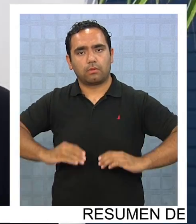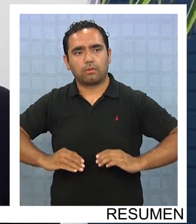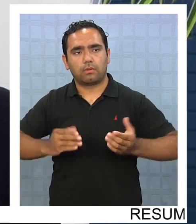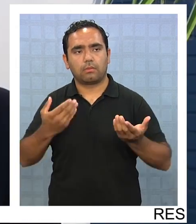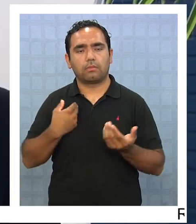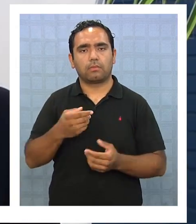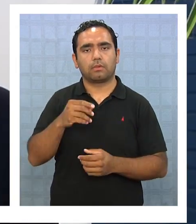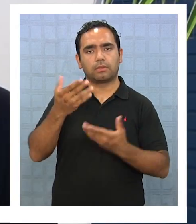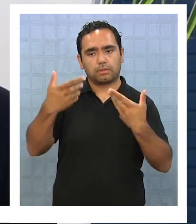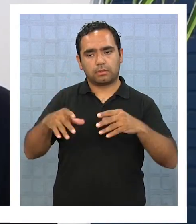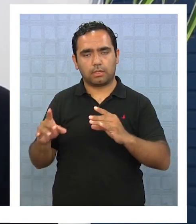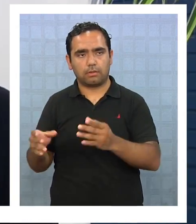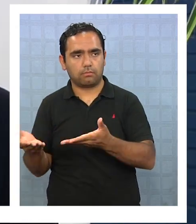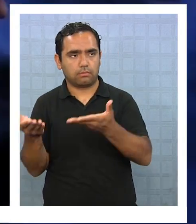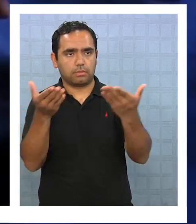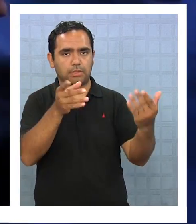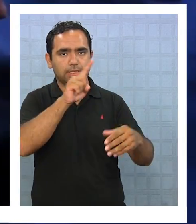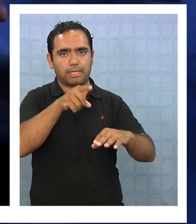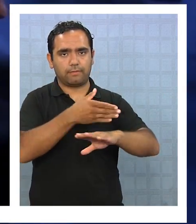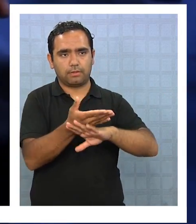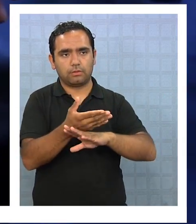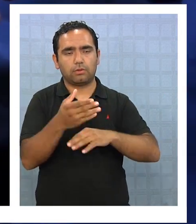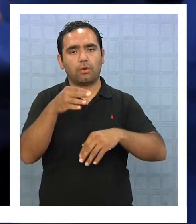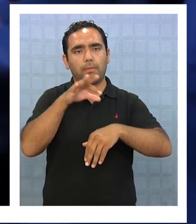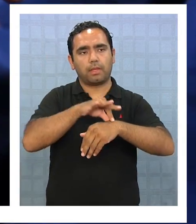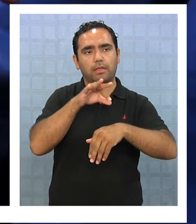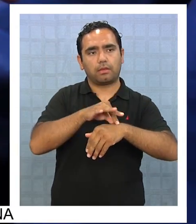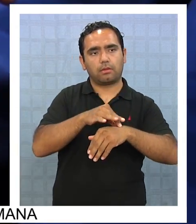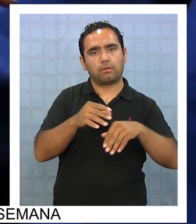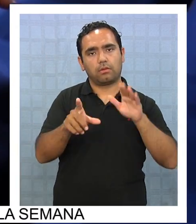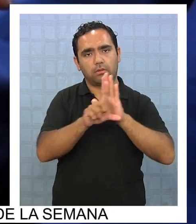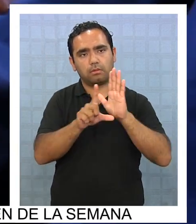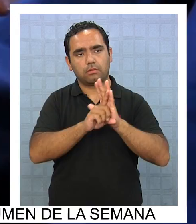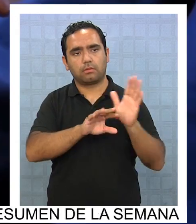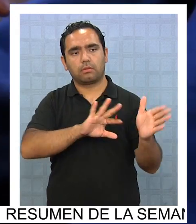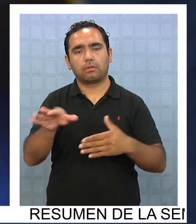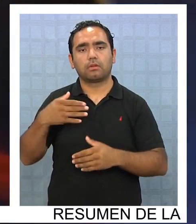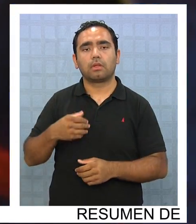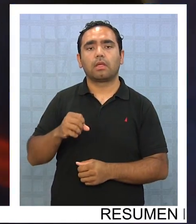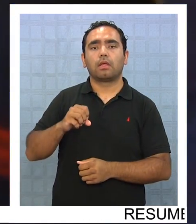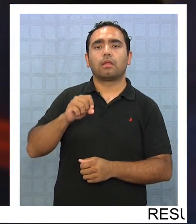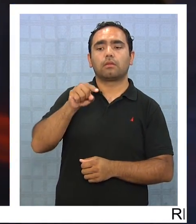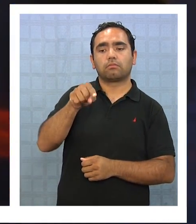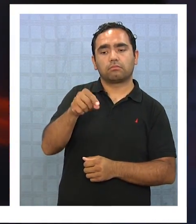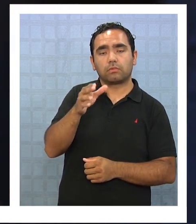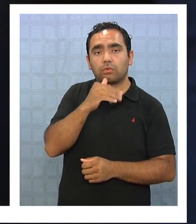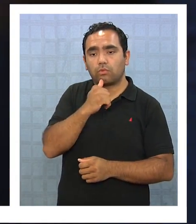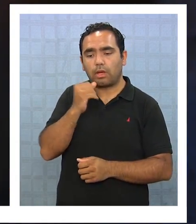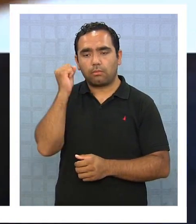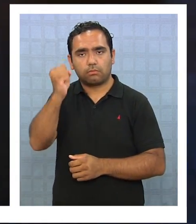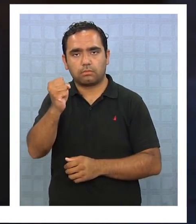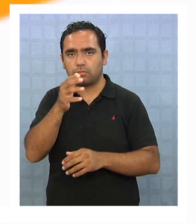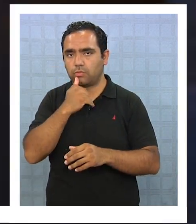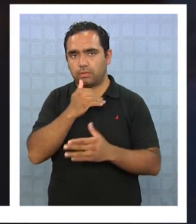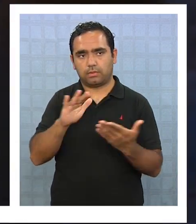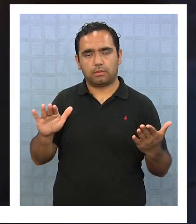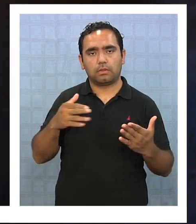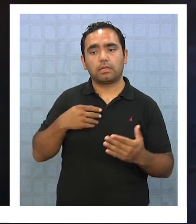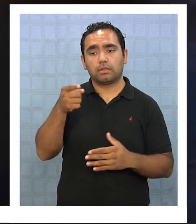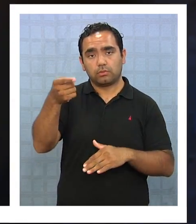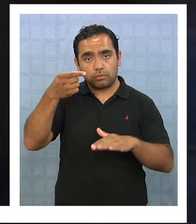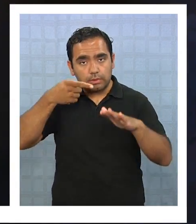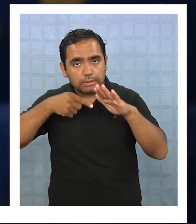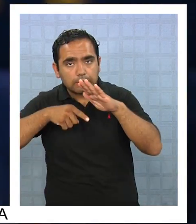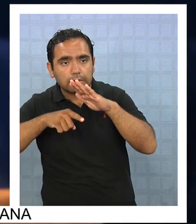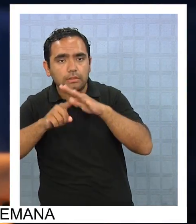momento fue trasladado al Servicio Médico Legal de Iquique. El cuerpo no presenta lesiones atribuibles a terceras personas y se estima que su ingreso sería